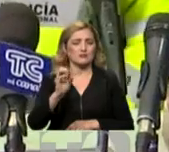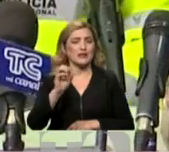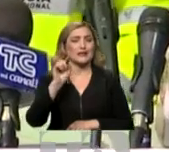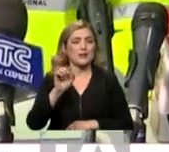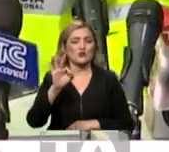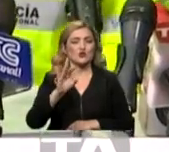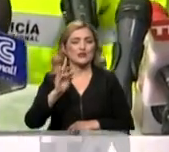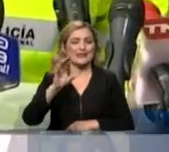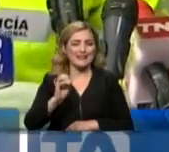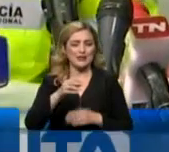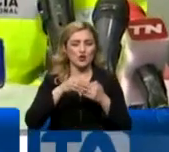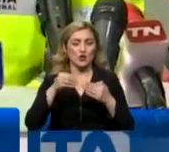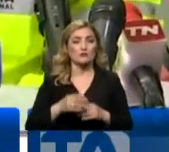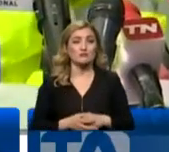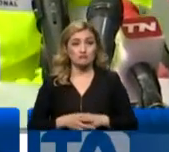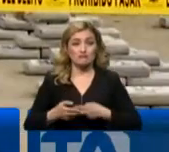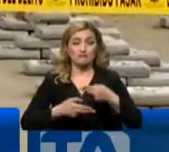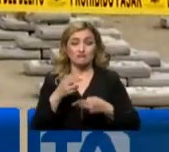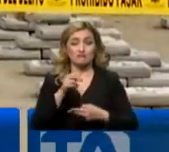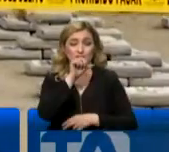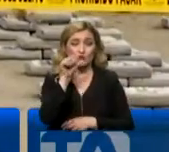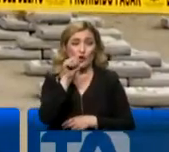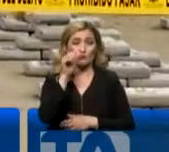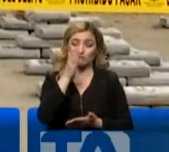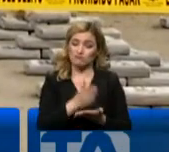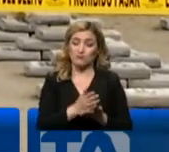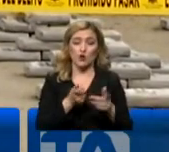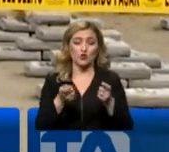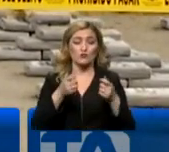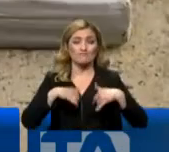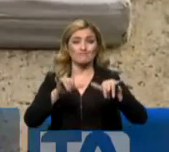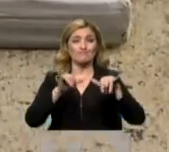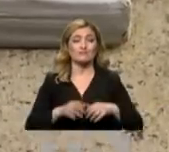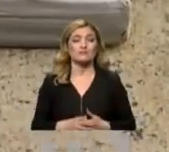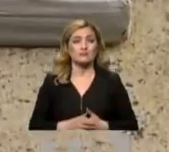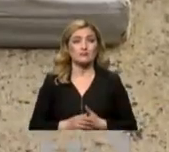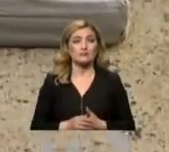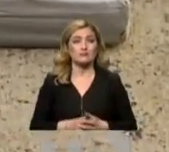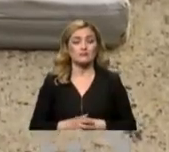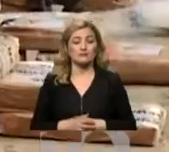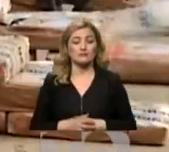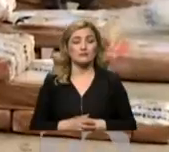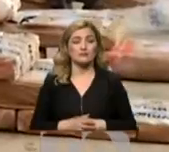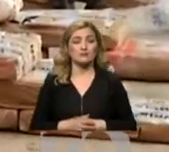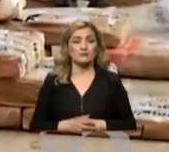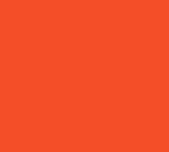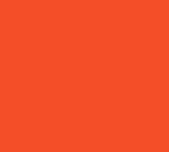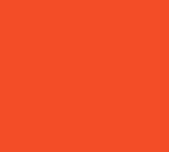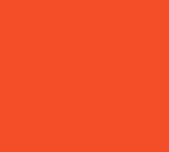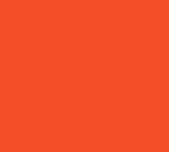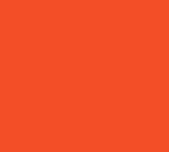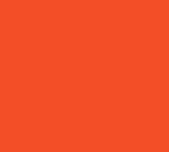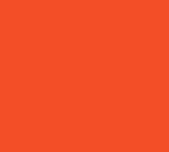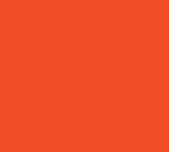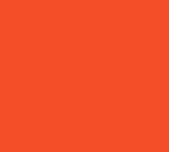dólares. Y con cero tolerancia al tráfico de drogas, aseguran que continuarán los operativos. En Quito, María Gracia Costa, 24 horas.